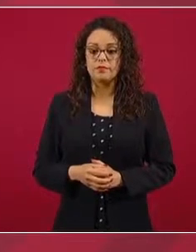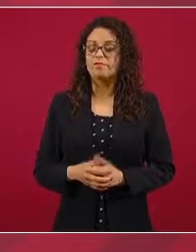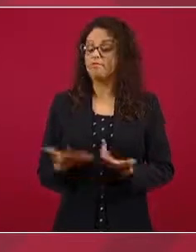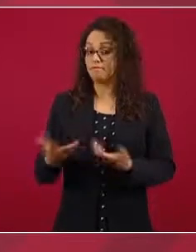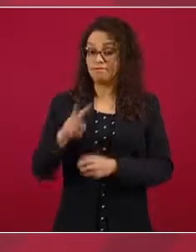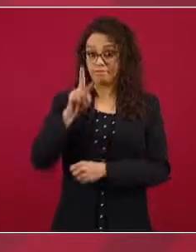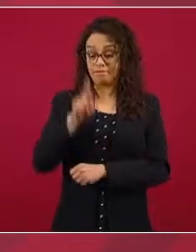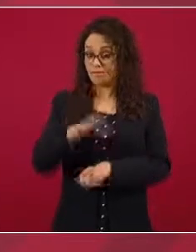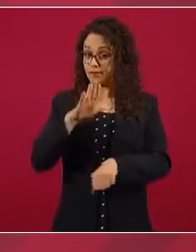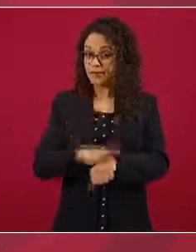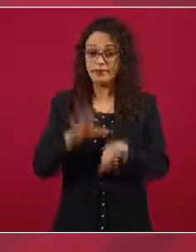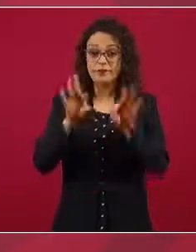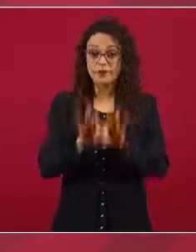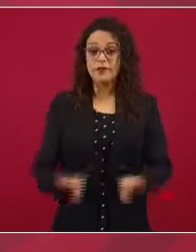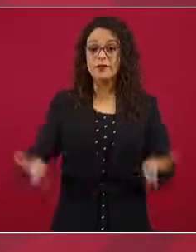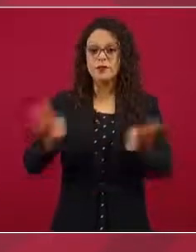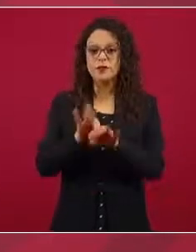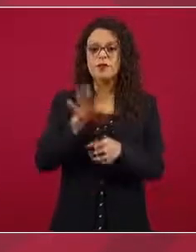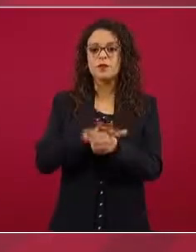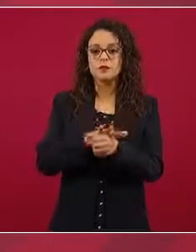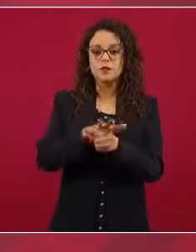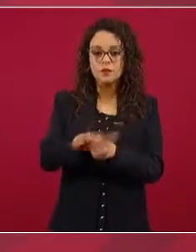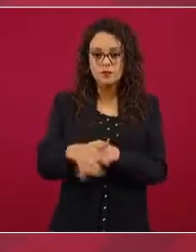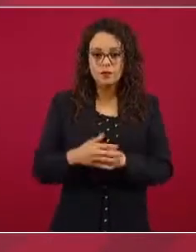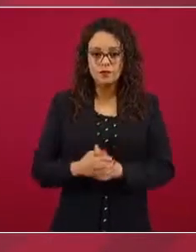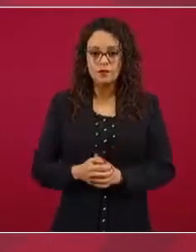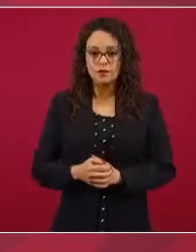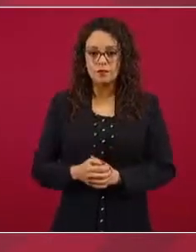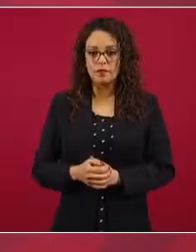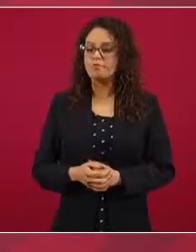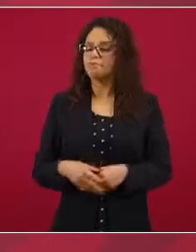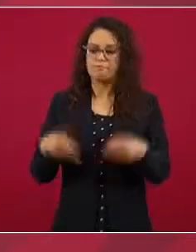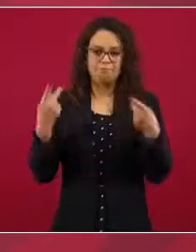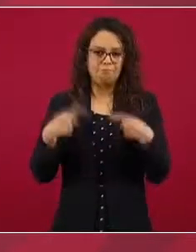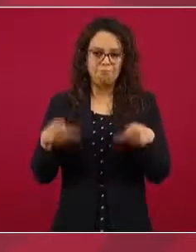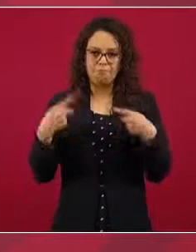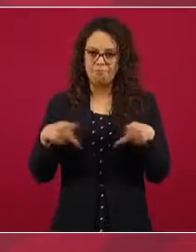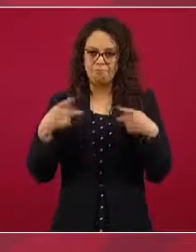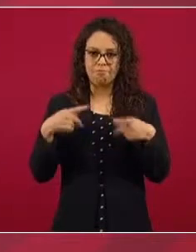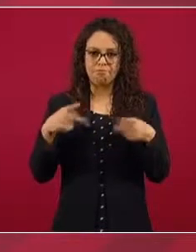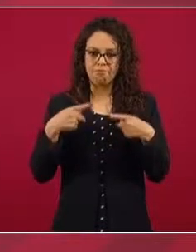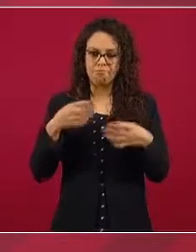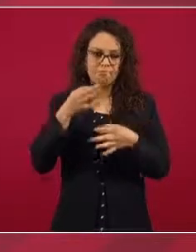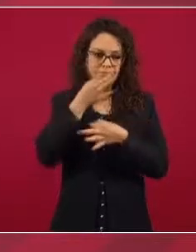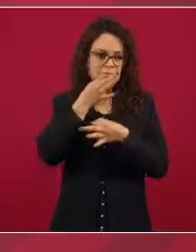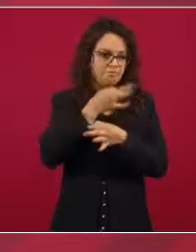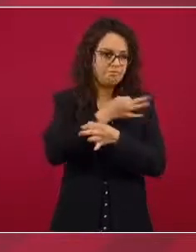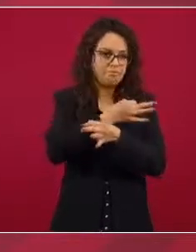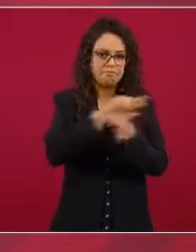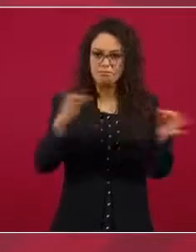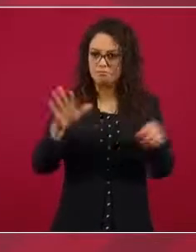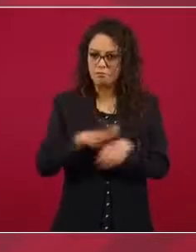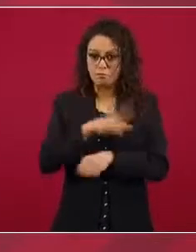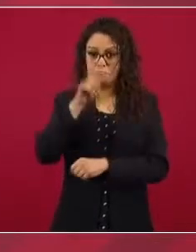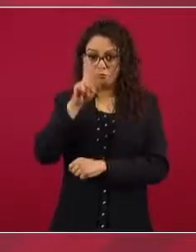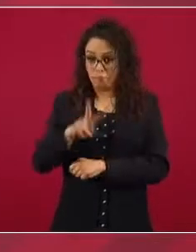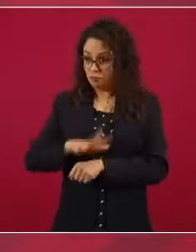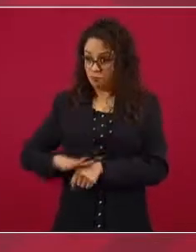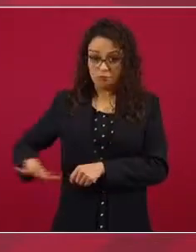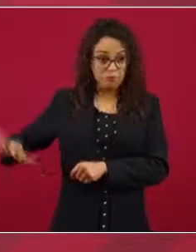lo más importante es recurrir a la gente, porque tenemos un pueblo